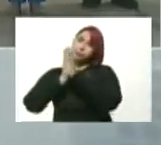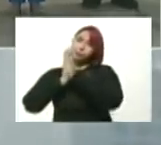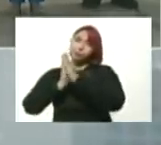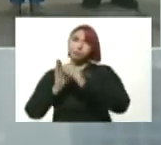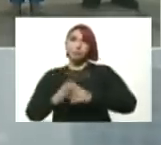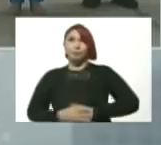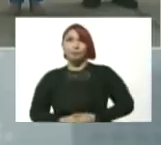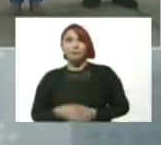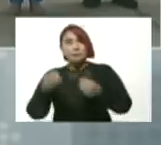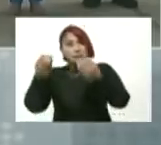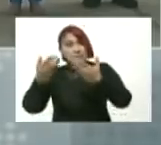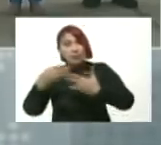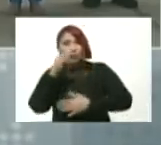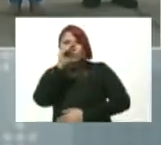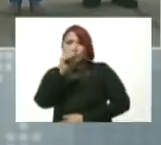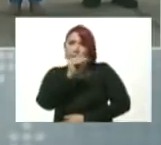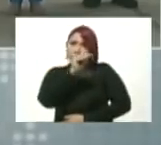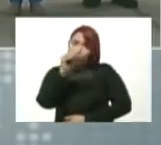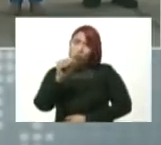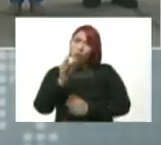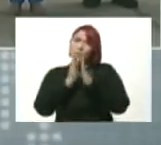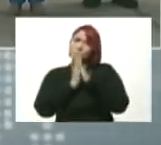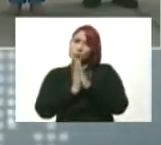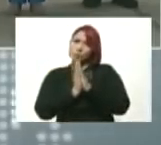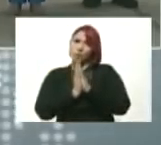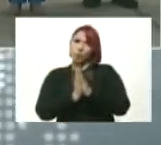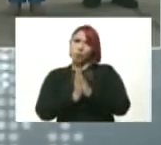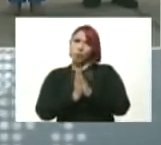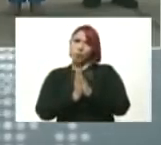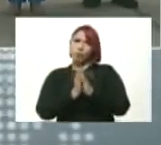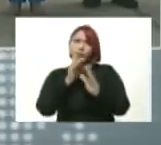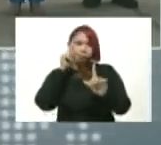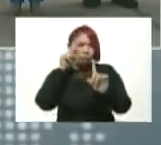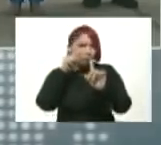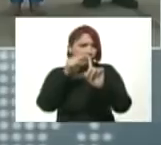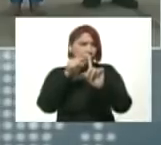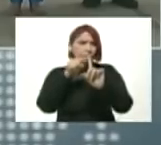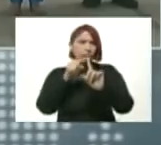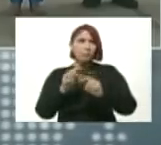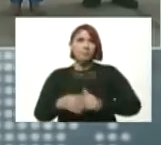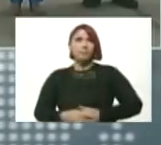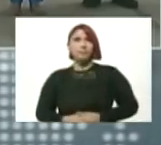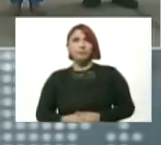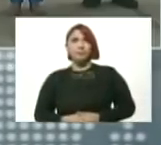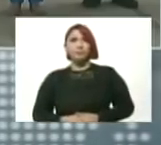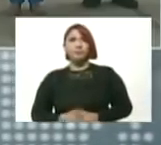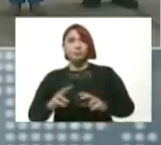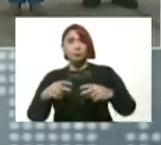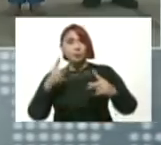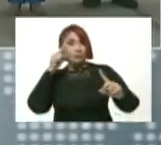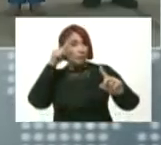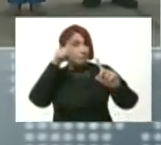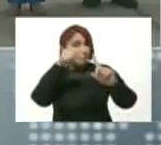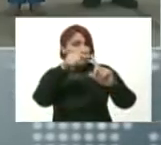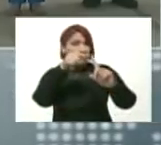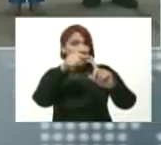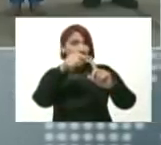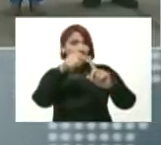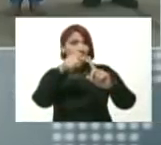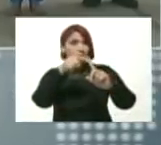de no las bendiciones para cumplir la meta nueva meta